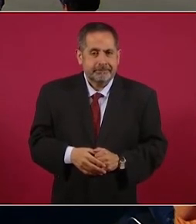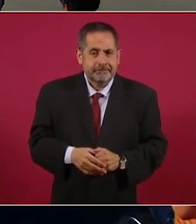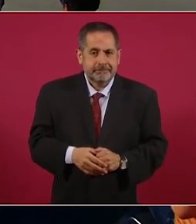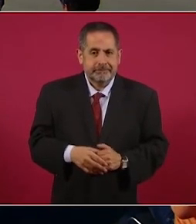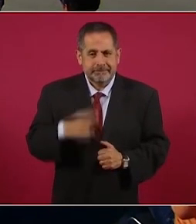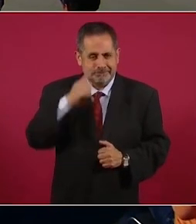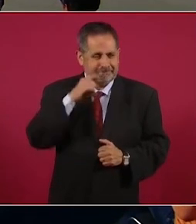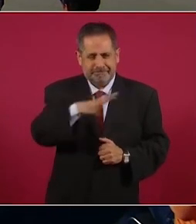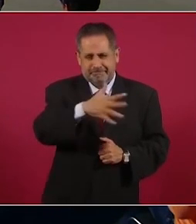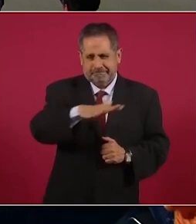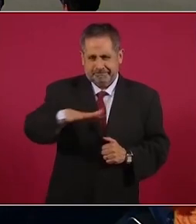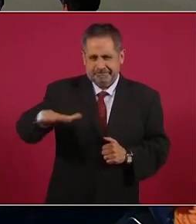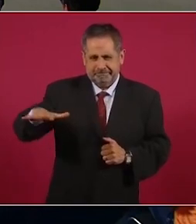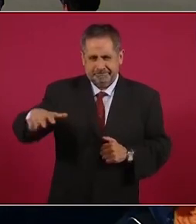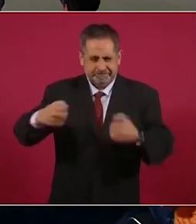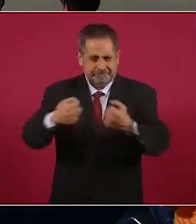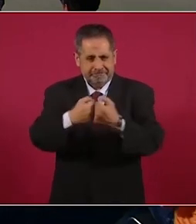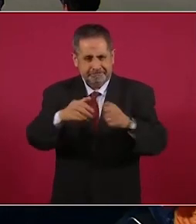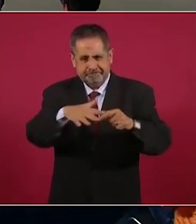la playa.